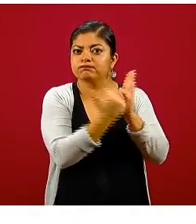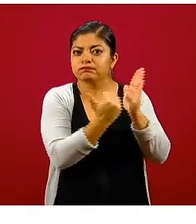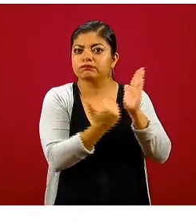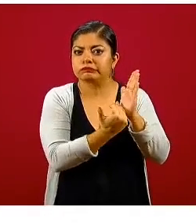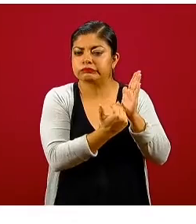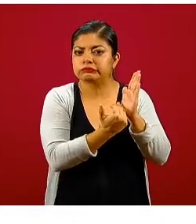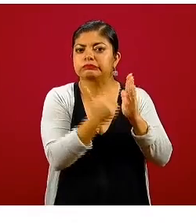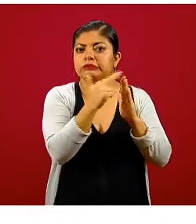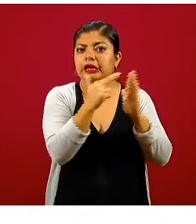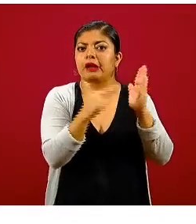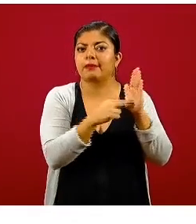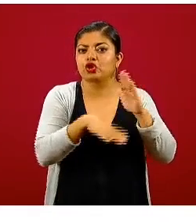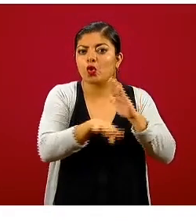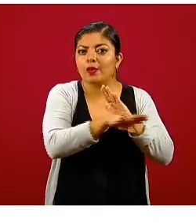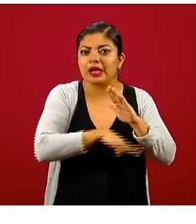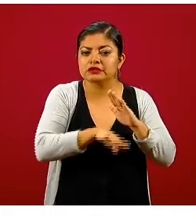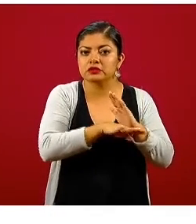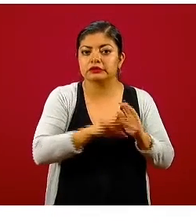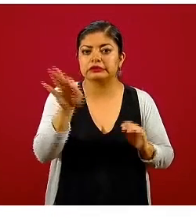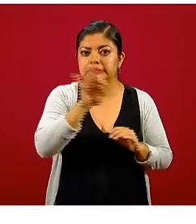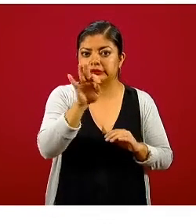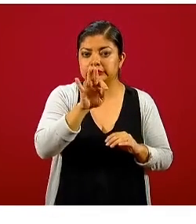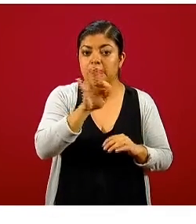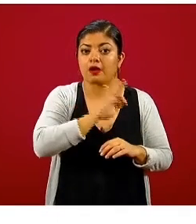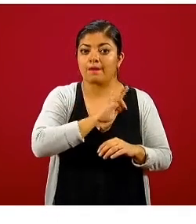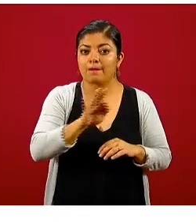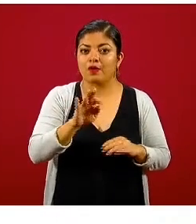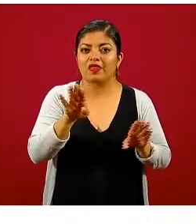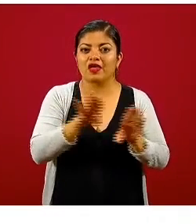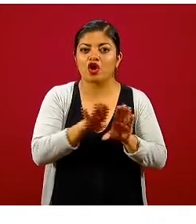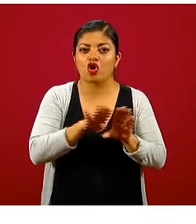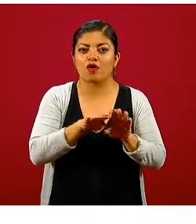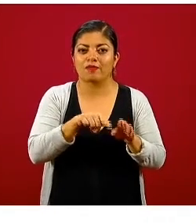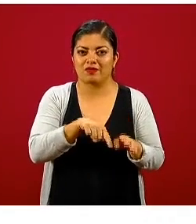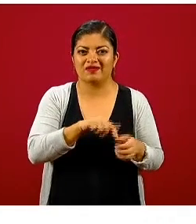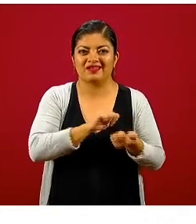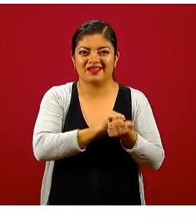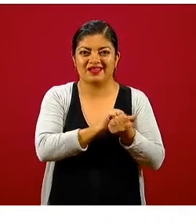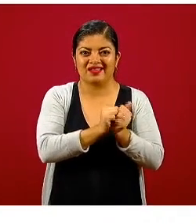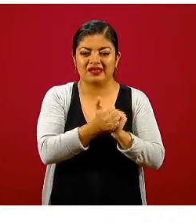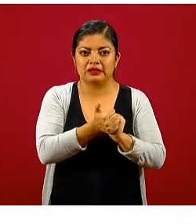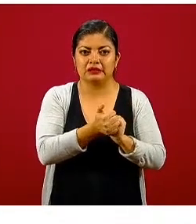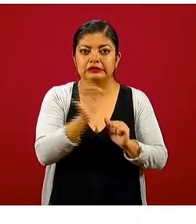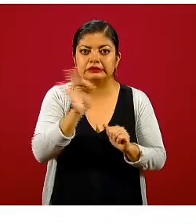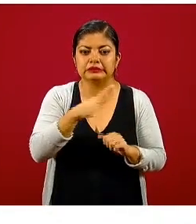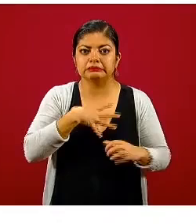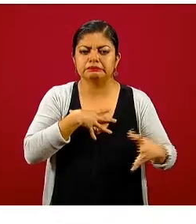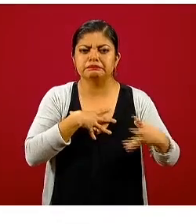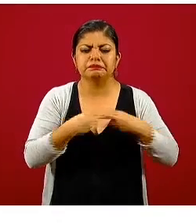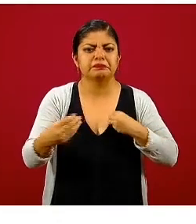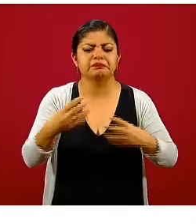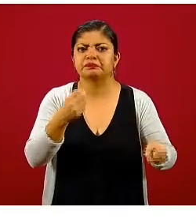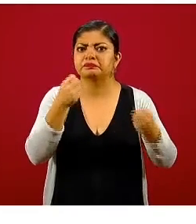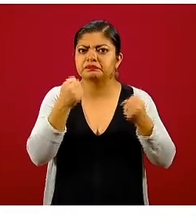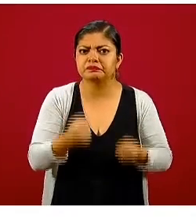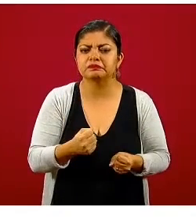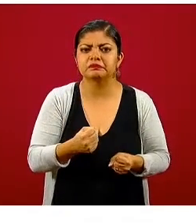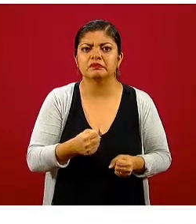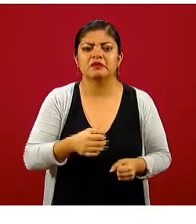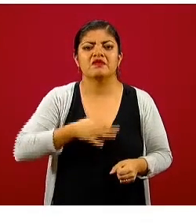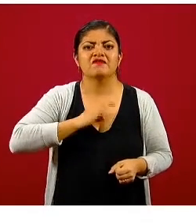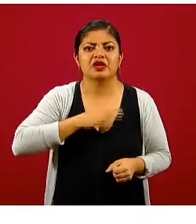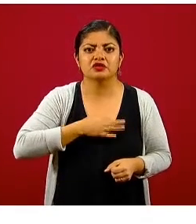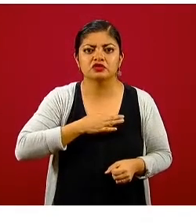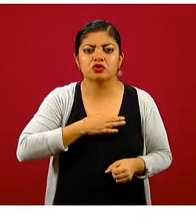sobre la probabilidad de cambiar del estado de susceptible al estado de expuesto al virus, al estado de infectado